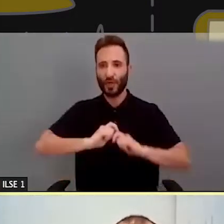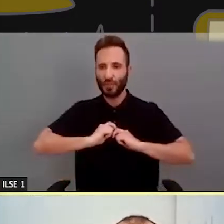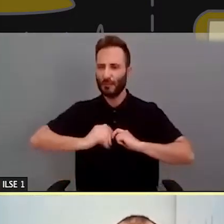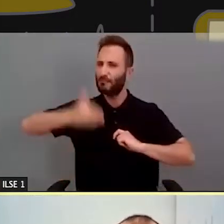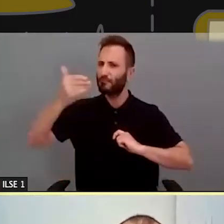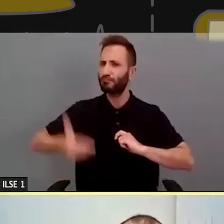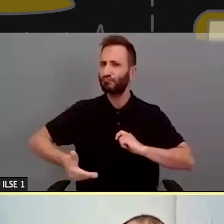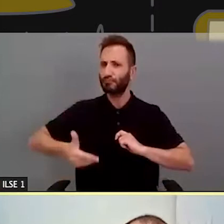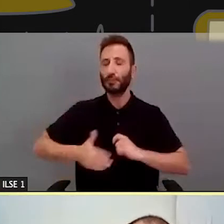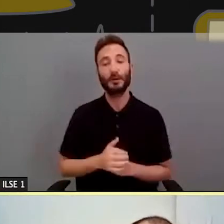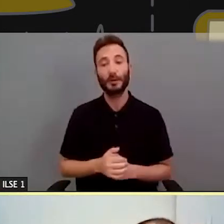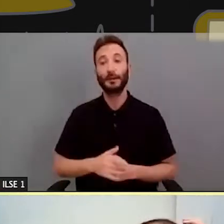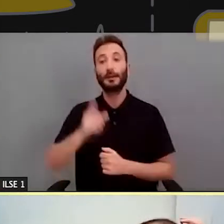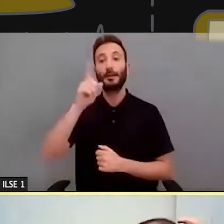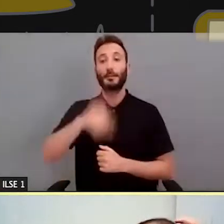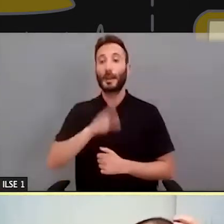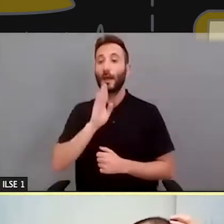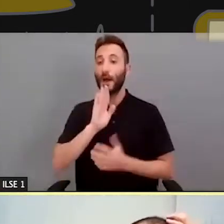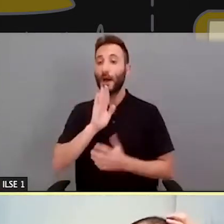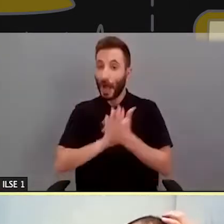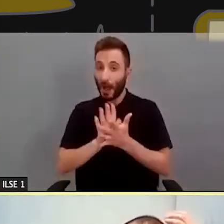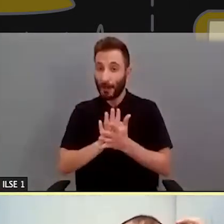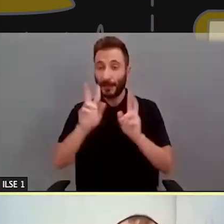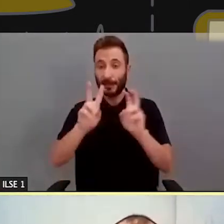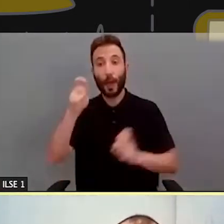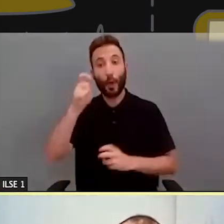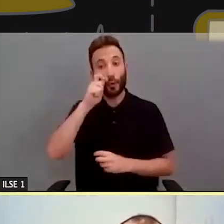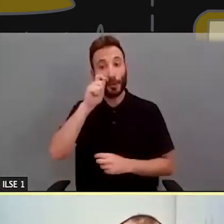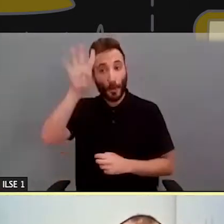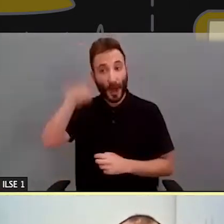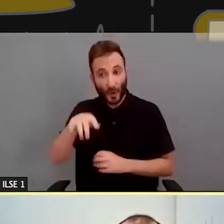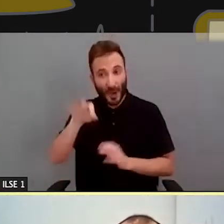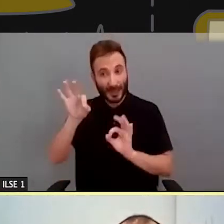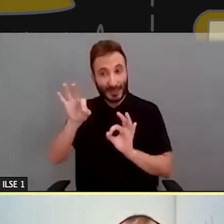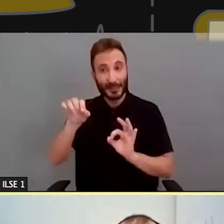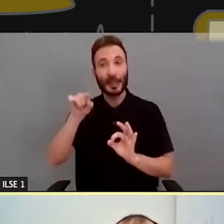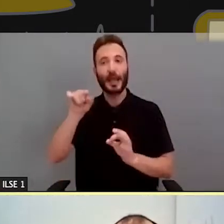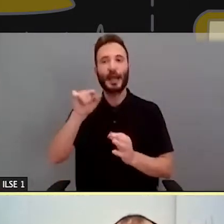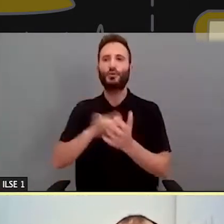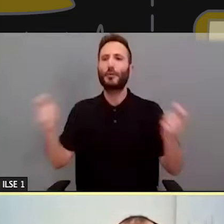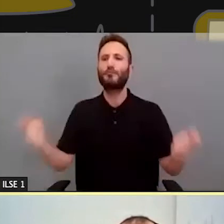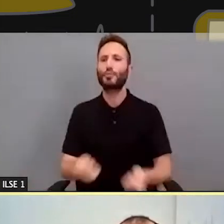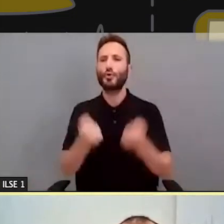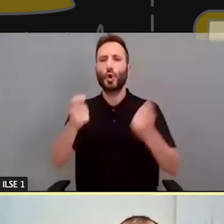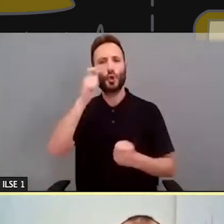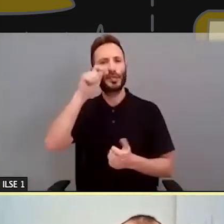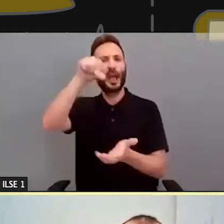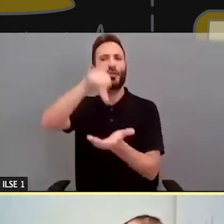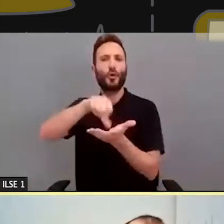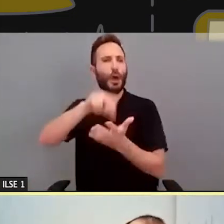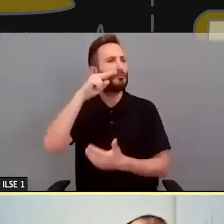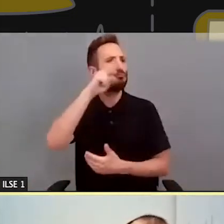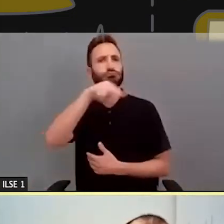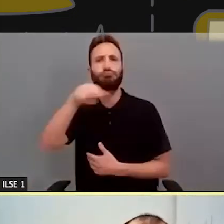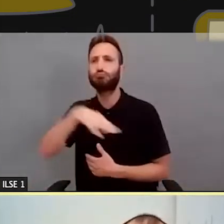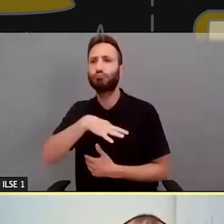importante. Como tú has mencionado, Turismo de Barcelona es la agencia de promoción turística de la ciudad.